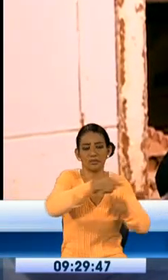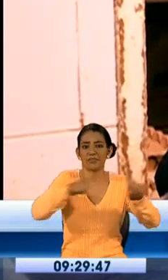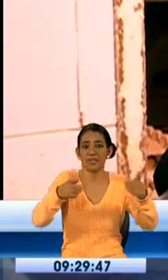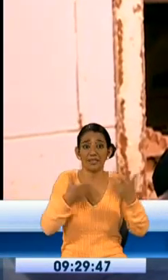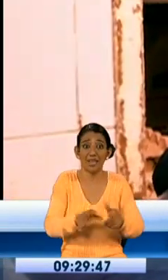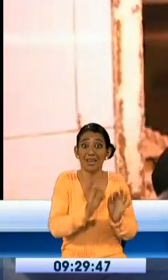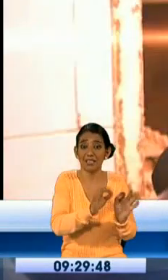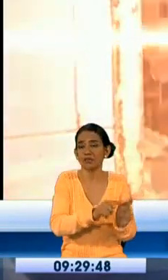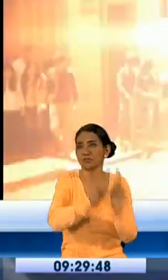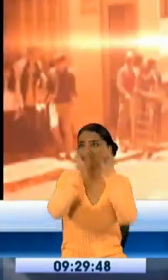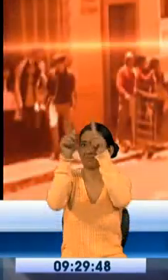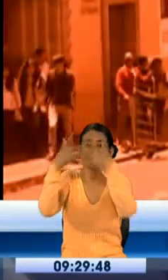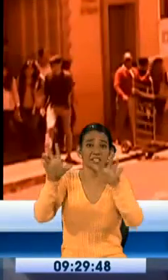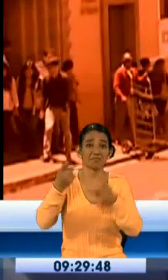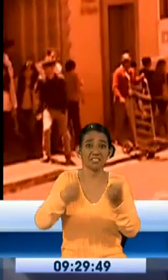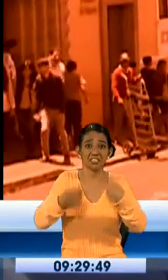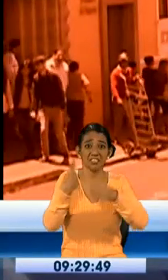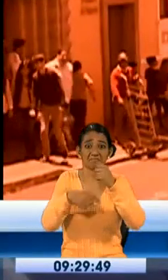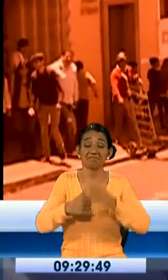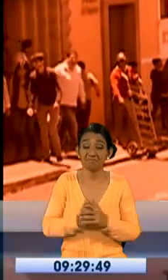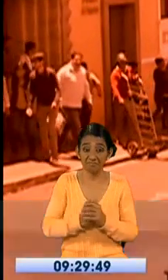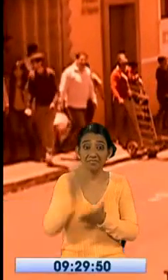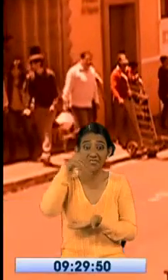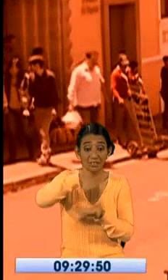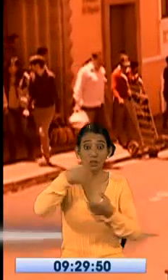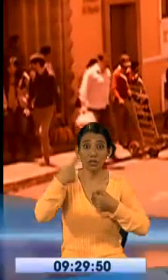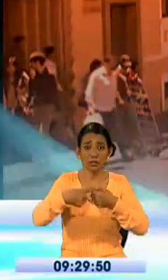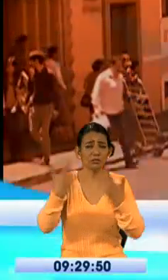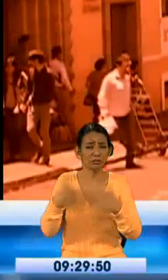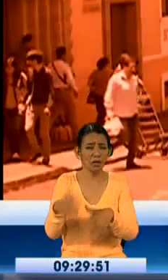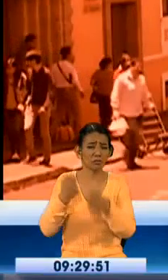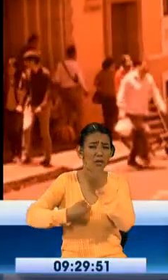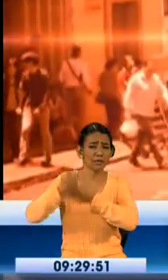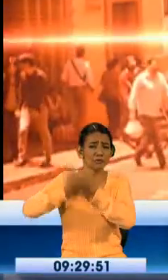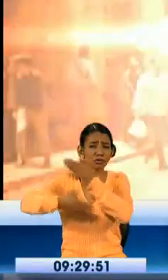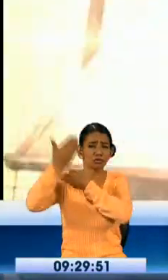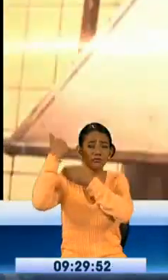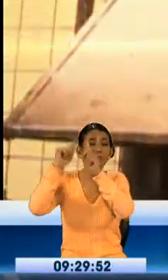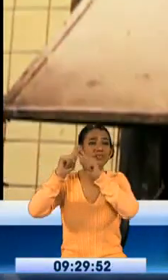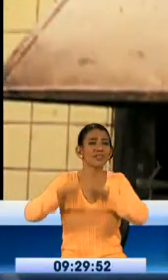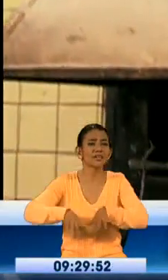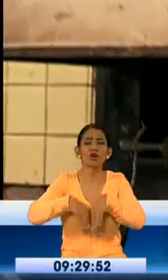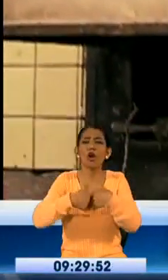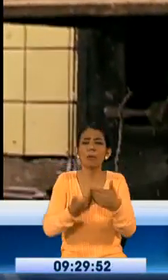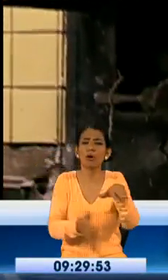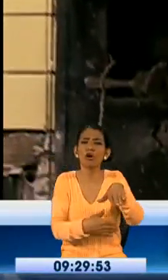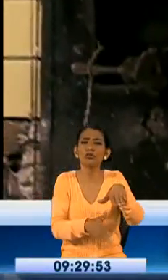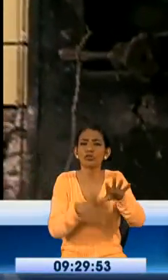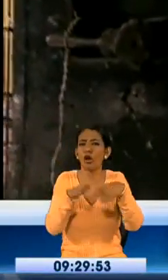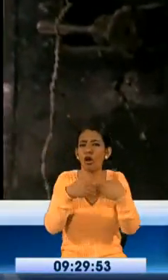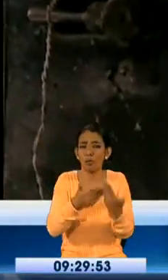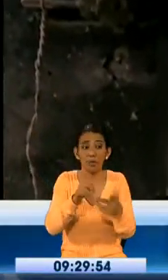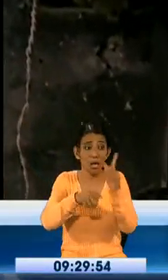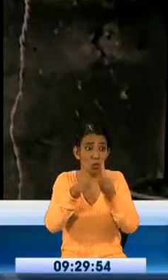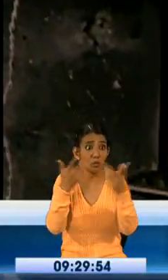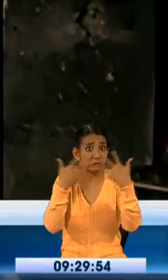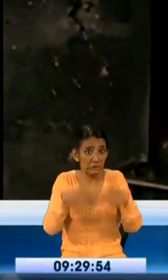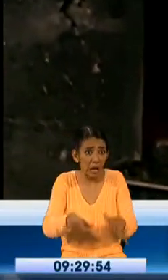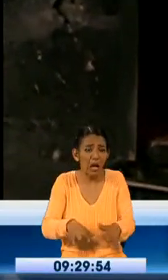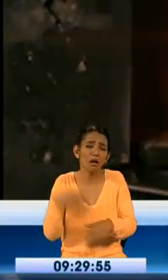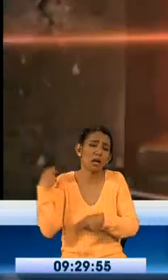suban para el público. El Centro Histórico de Quito alberga desde hace muchos años diversos modos de cocción. Algunos han pasado por